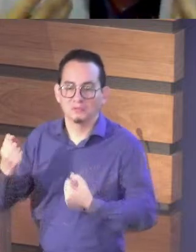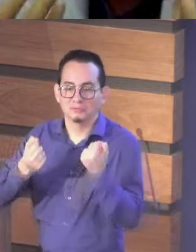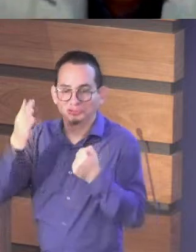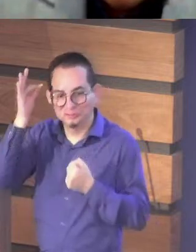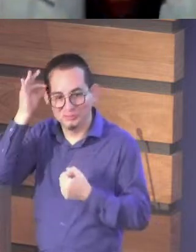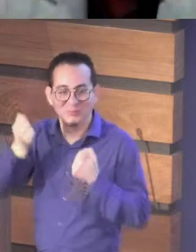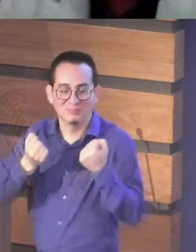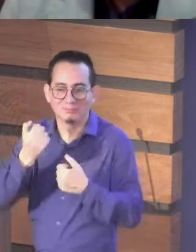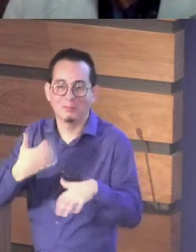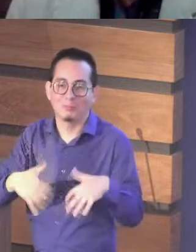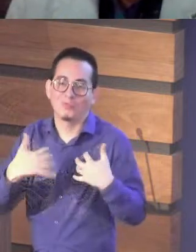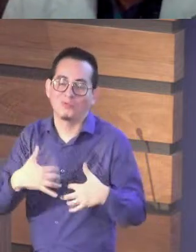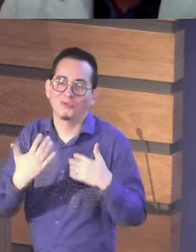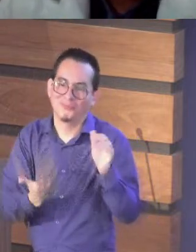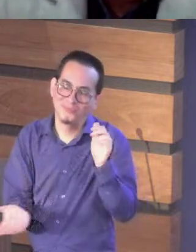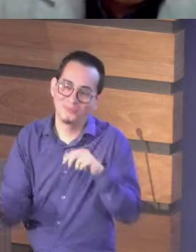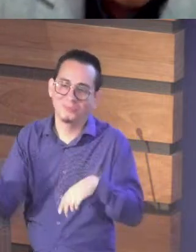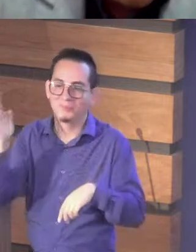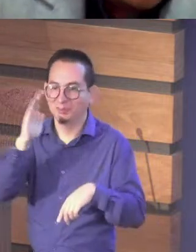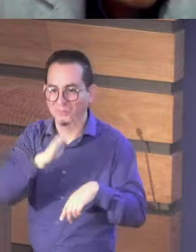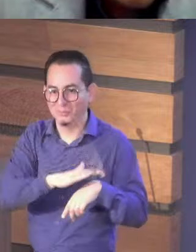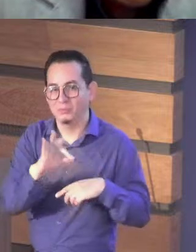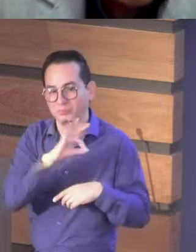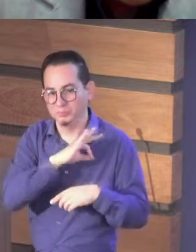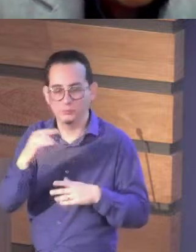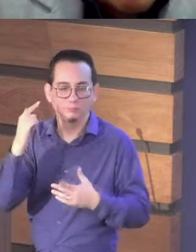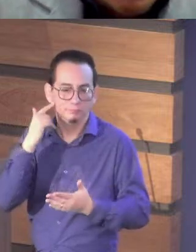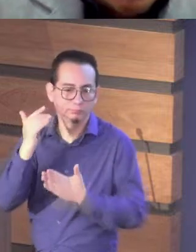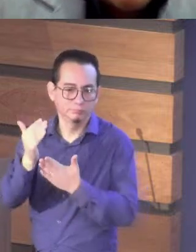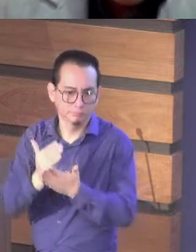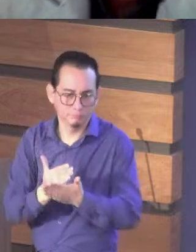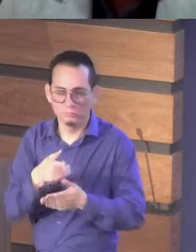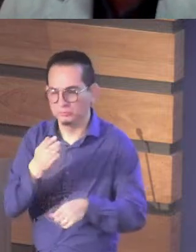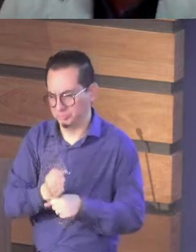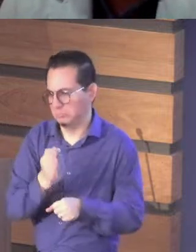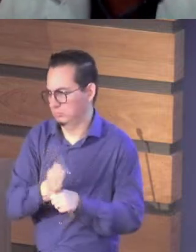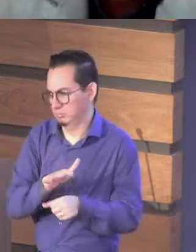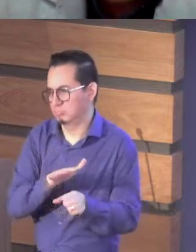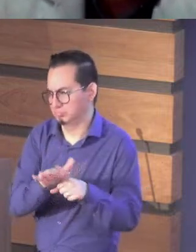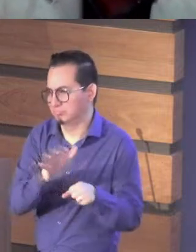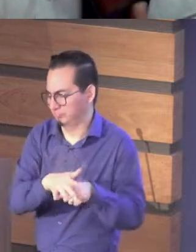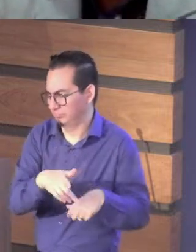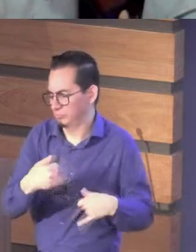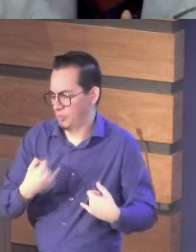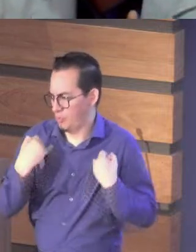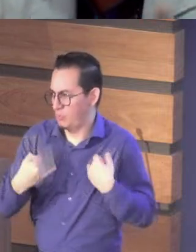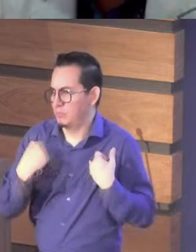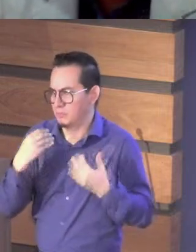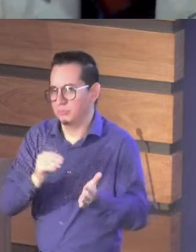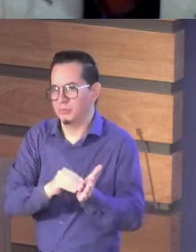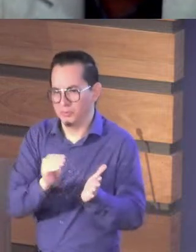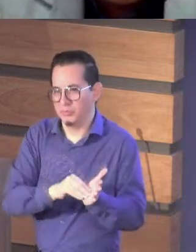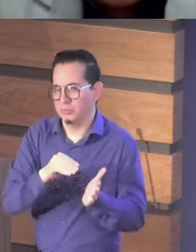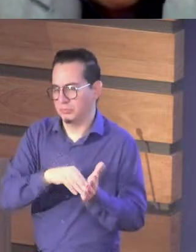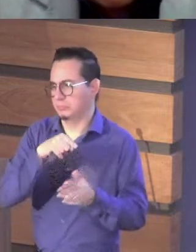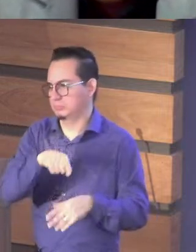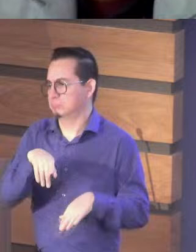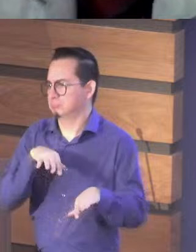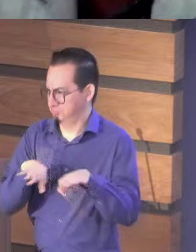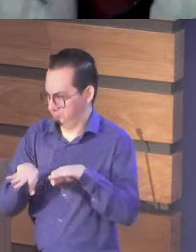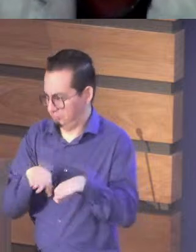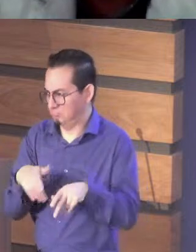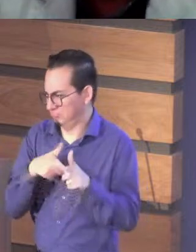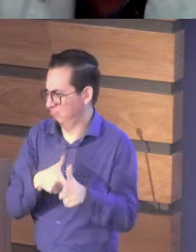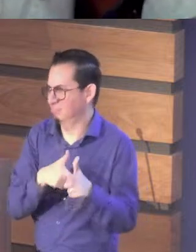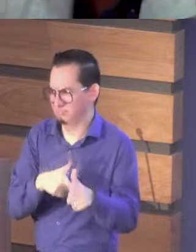un día es una persona joven, hoy en día todavía se consideraría en edad apta para trabajar, sin embargo ya tiene un